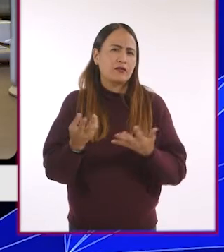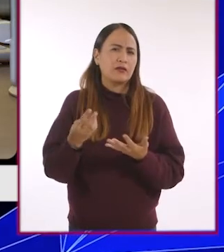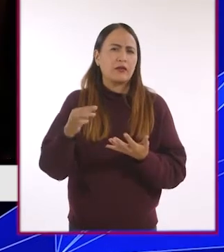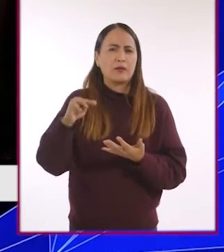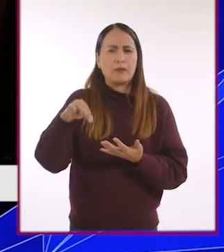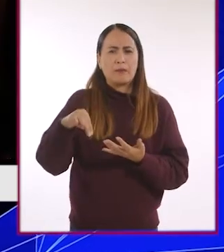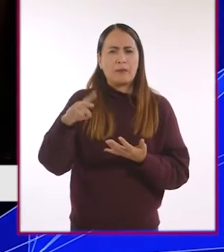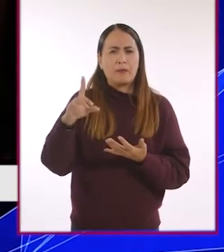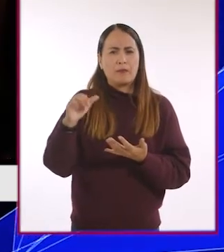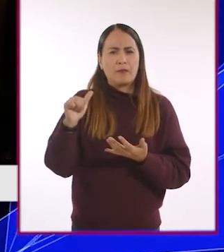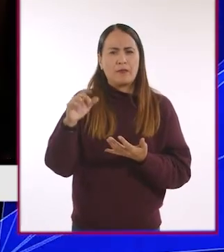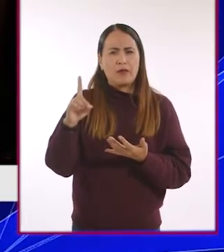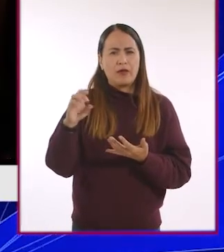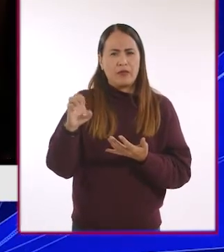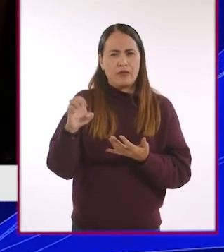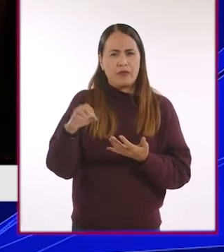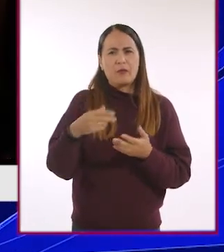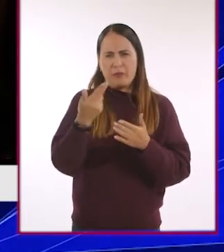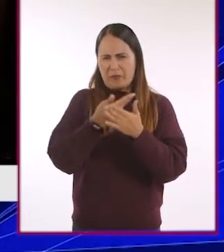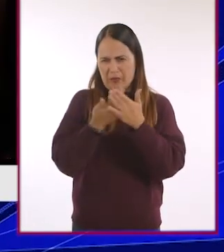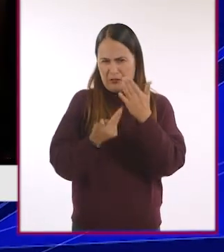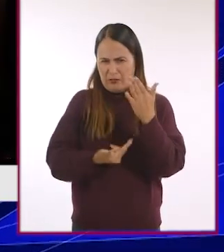Painting? Sí, claro. Pues